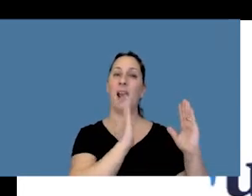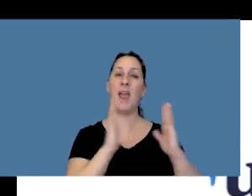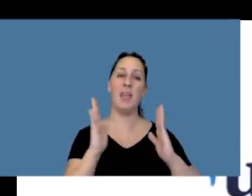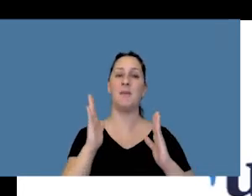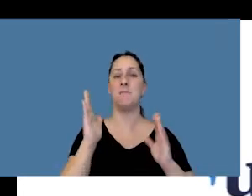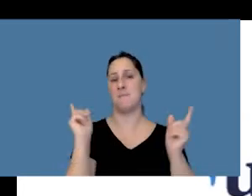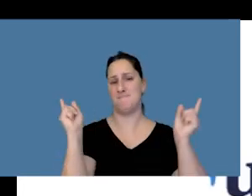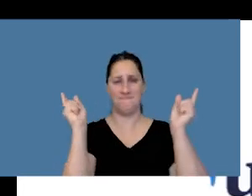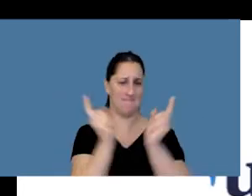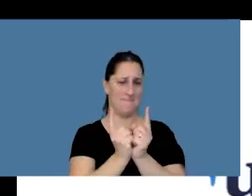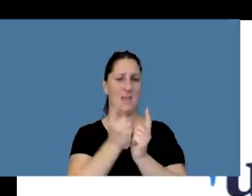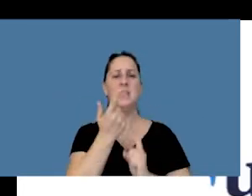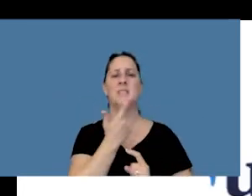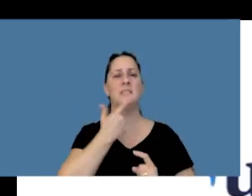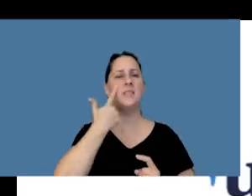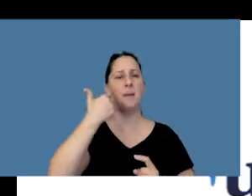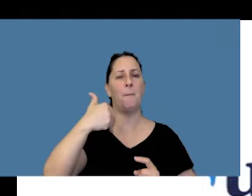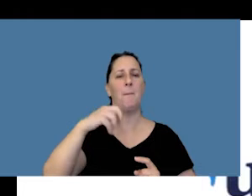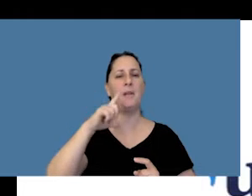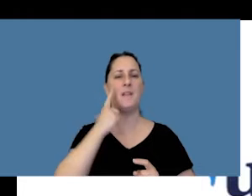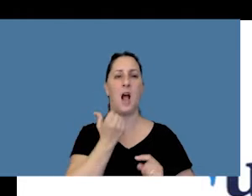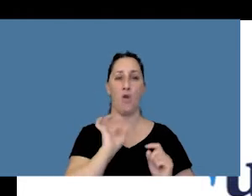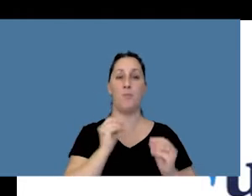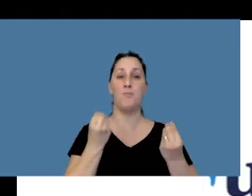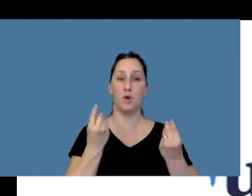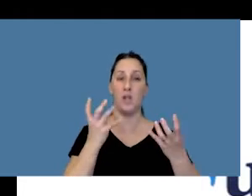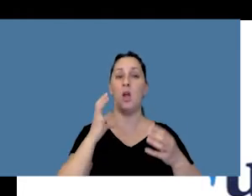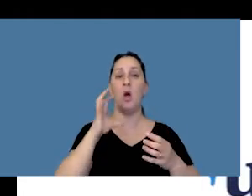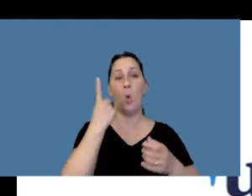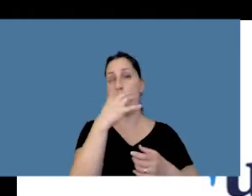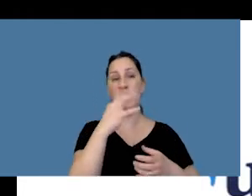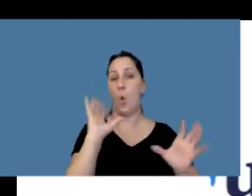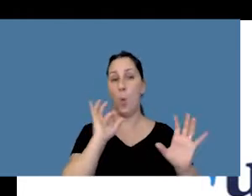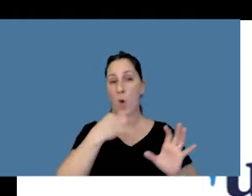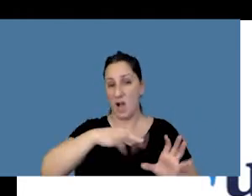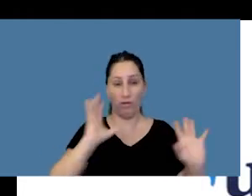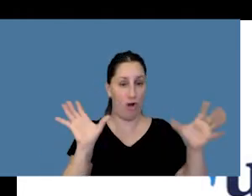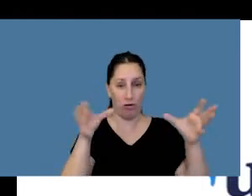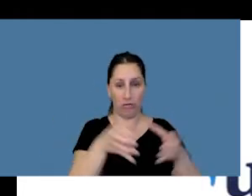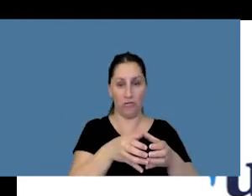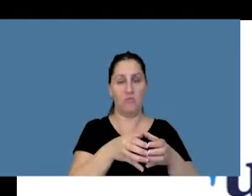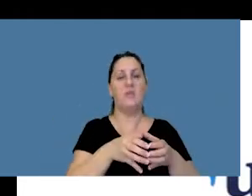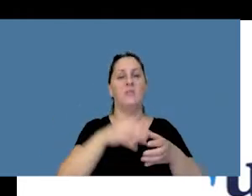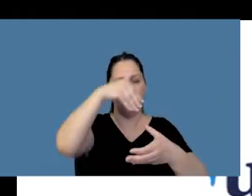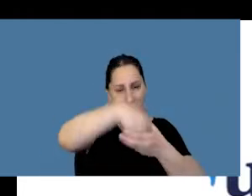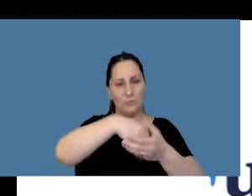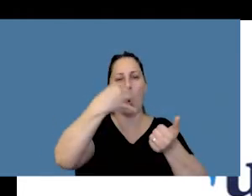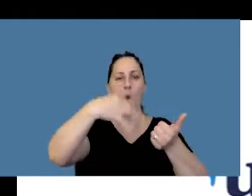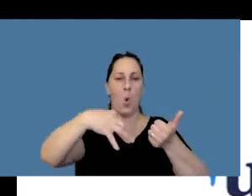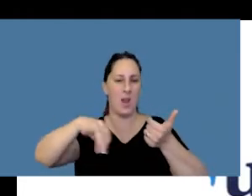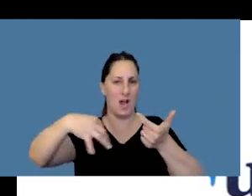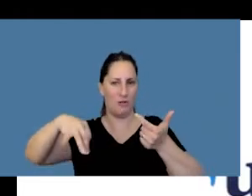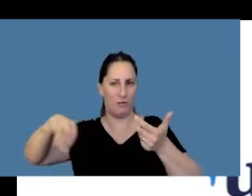simplificado porque está agrupando bajo una única obligación varias obligaciones. Ya hemos visto